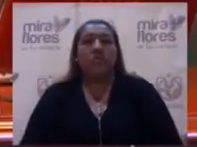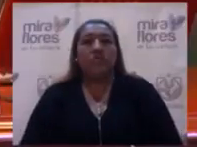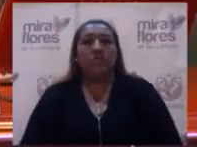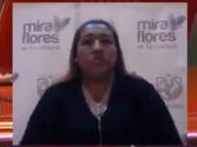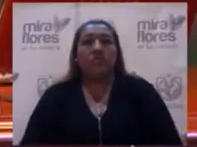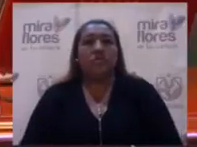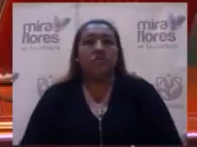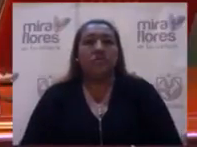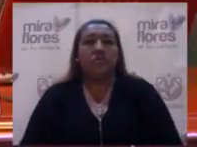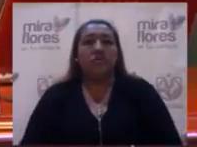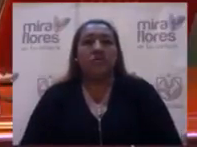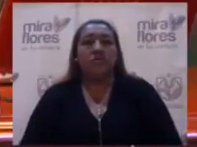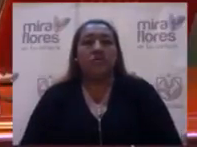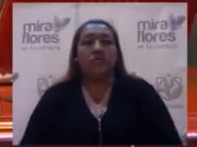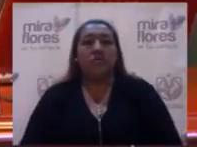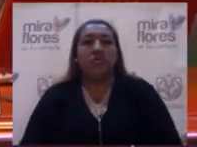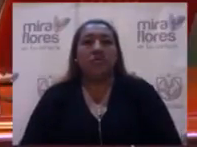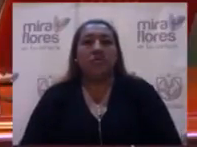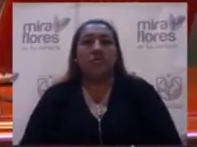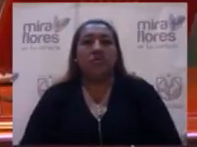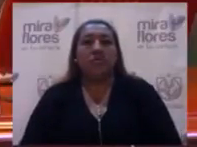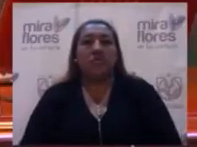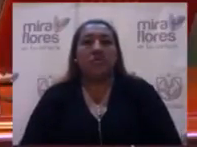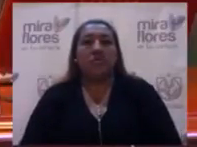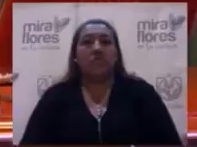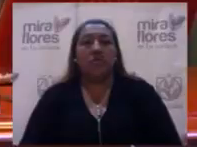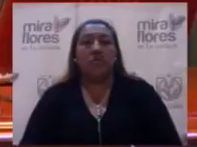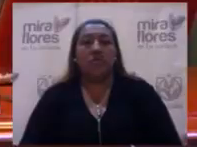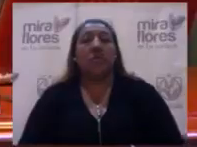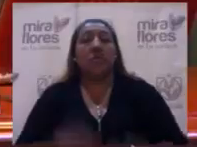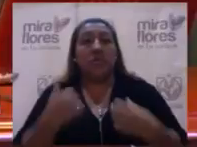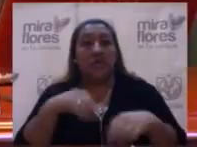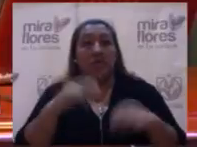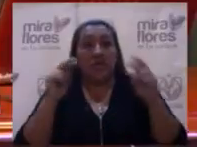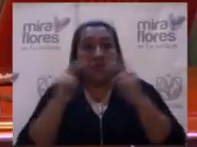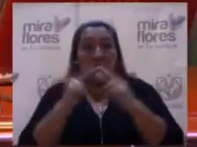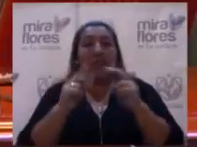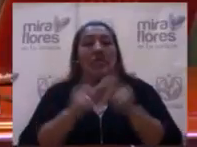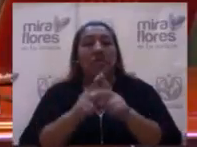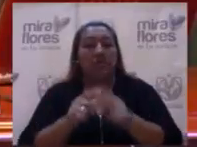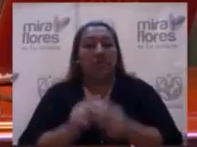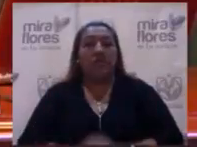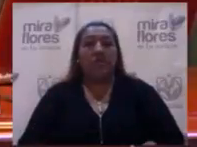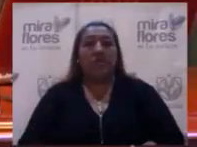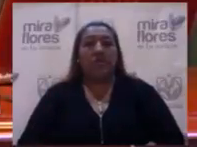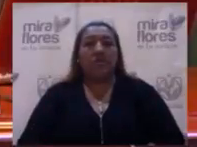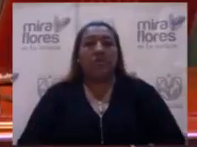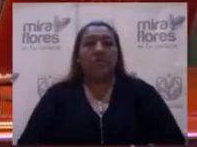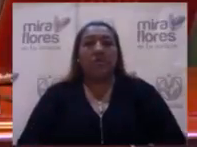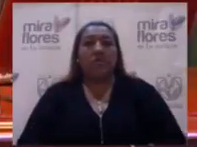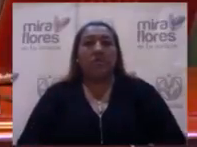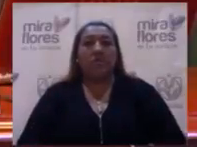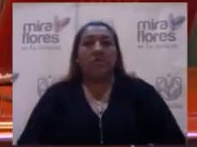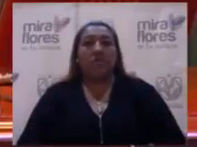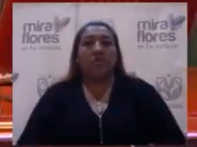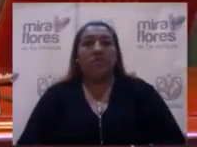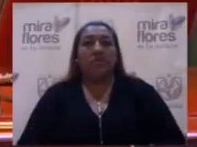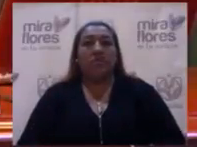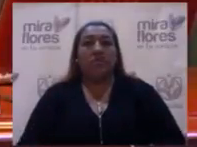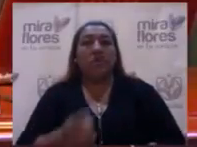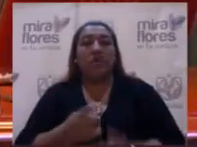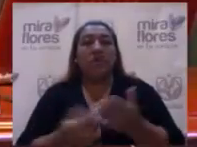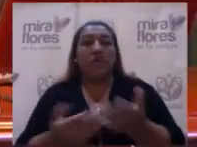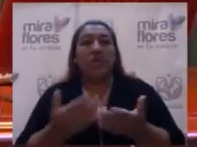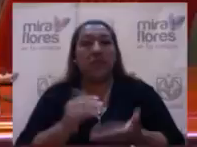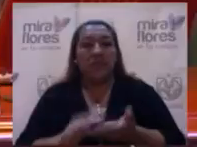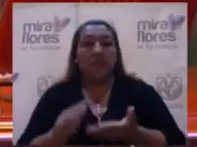Se ha visto también, y según el informe que acabamos de escuchar y ver, que se le ha revocado la licencia a